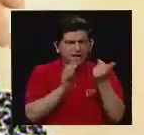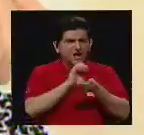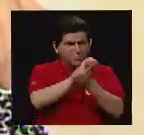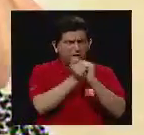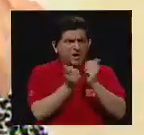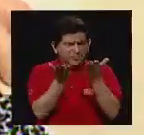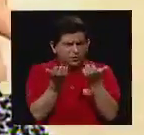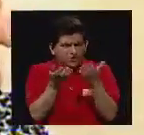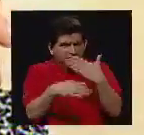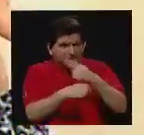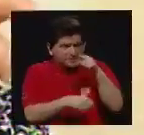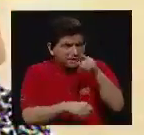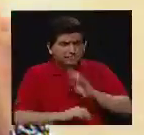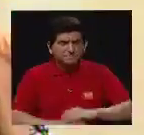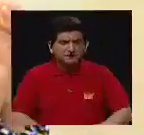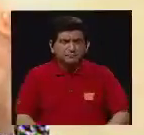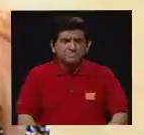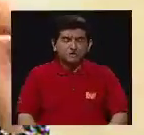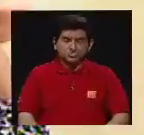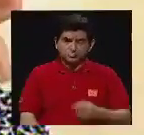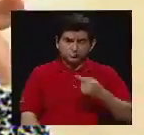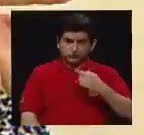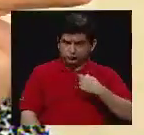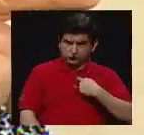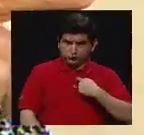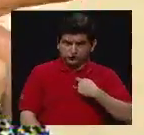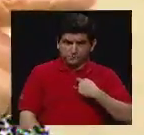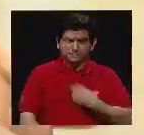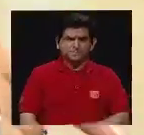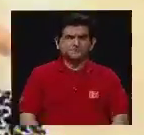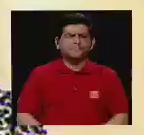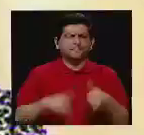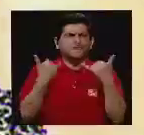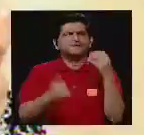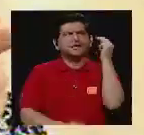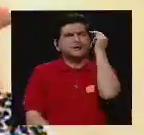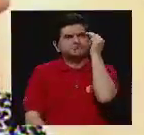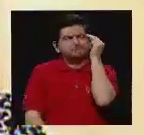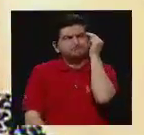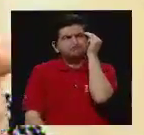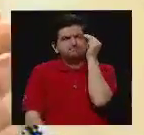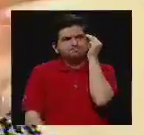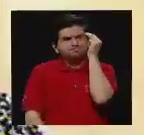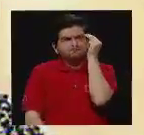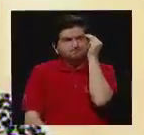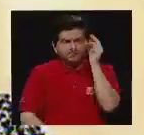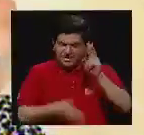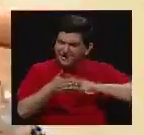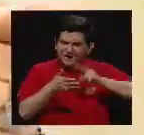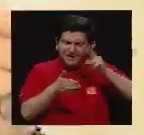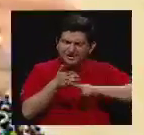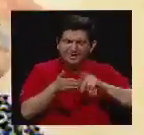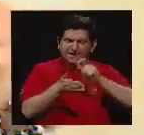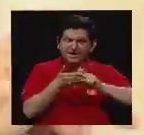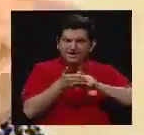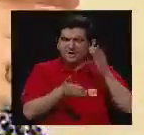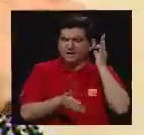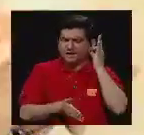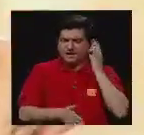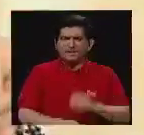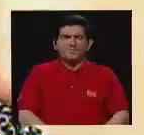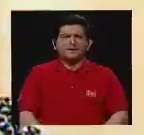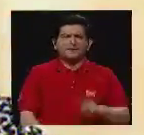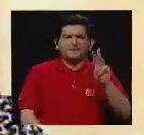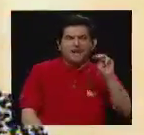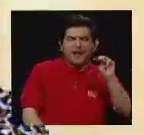quería hacer algunos cambios. Yo había ya meditado mucho sobre eso, sobre todo leyendo autoras como